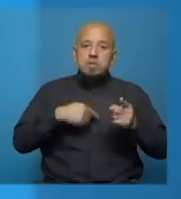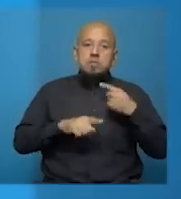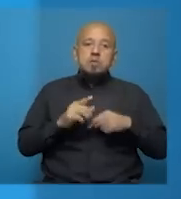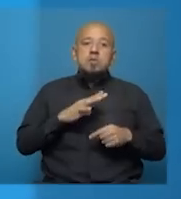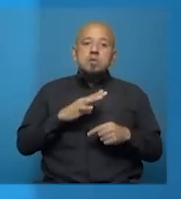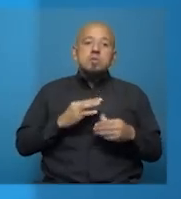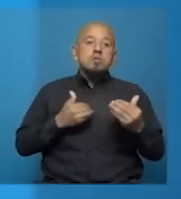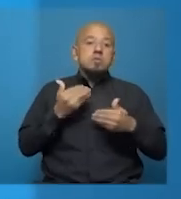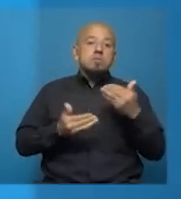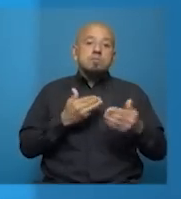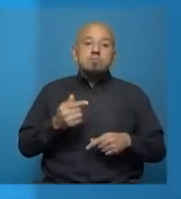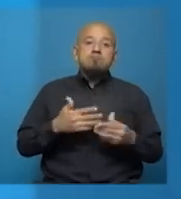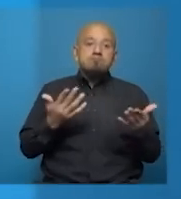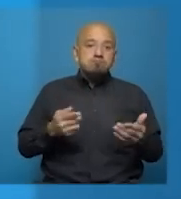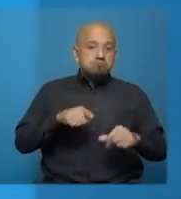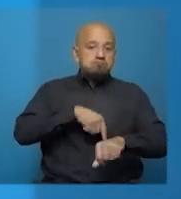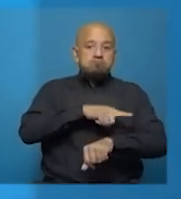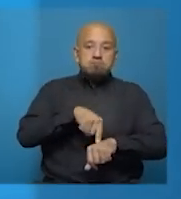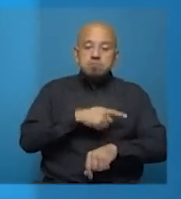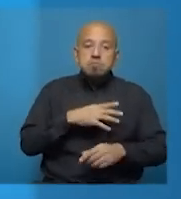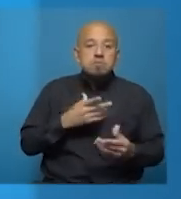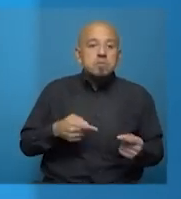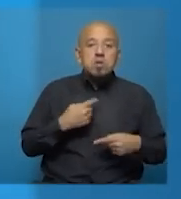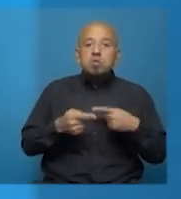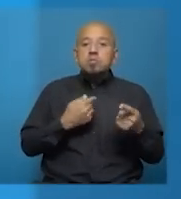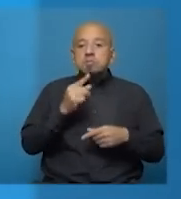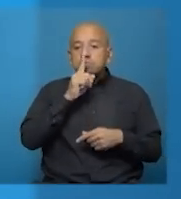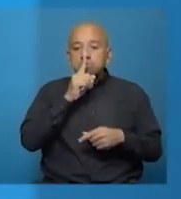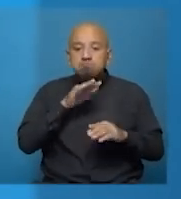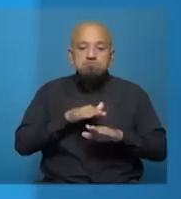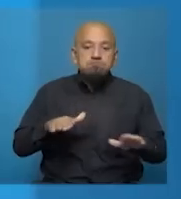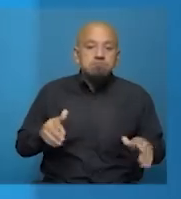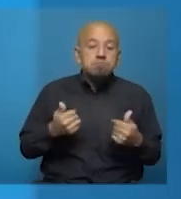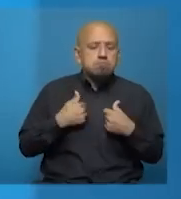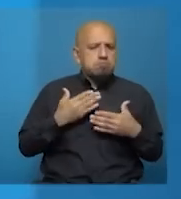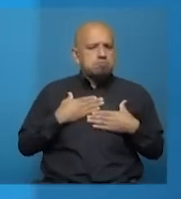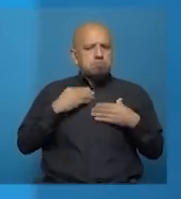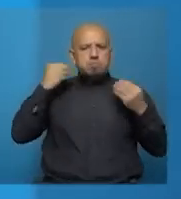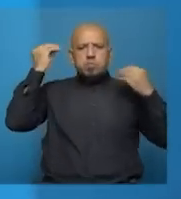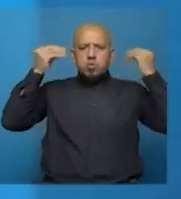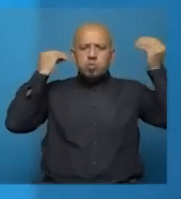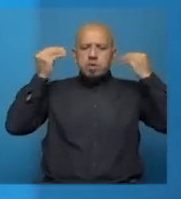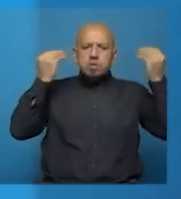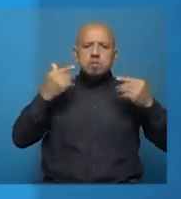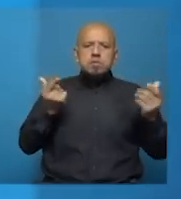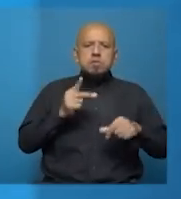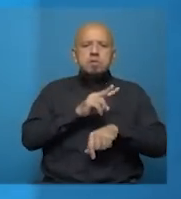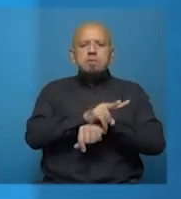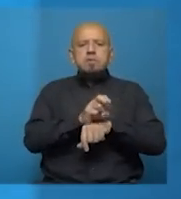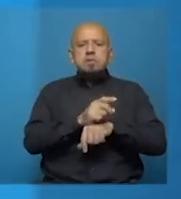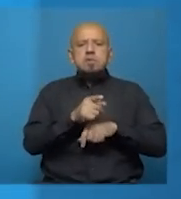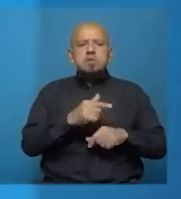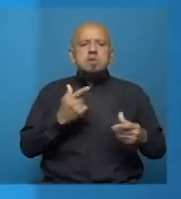han pasado unas cuantas horas y siguen en un silencio que a nosotros nos preocupa. La fiscal está